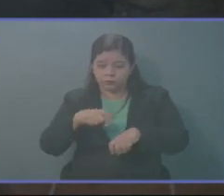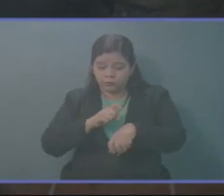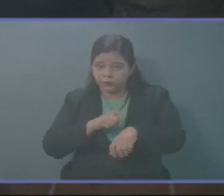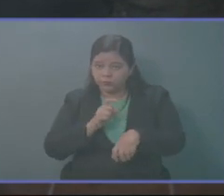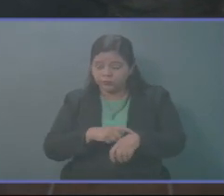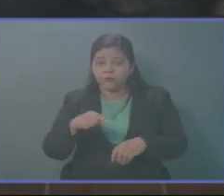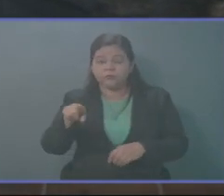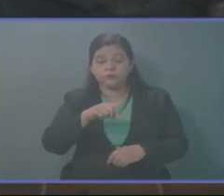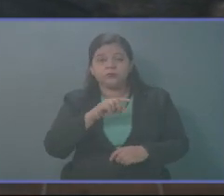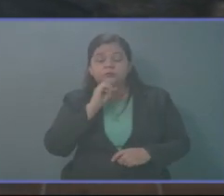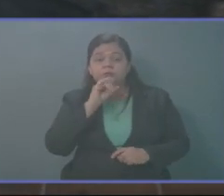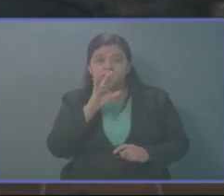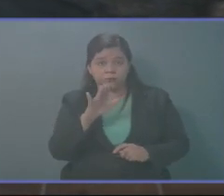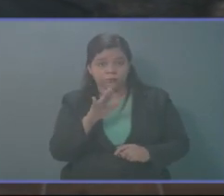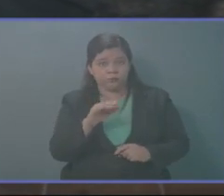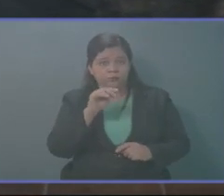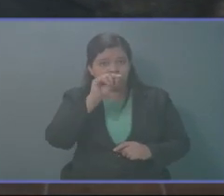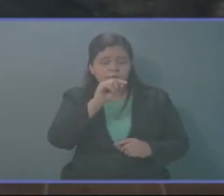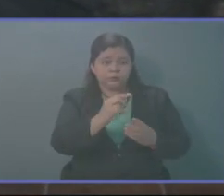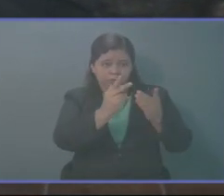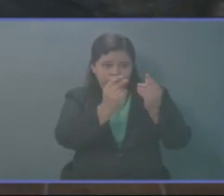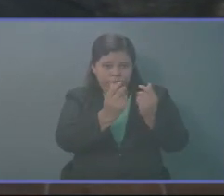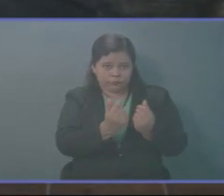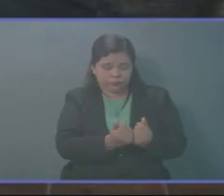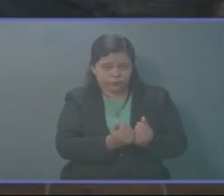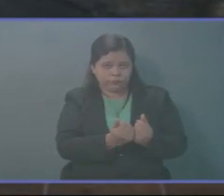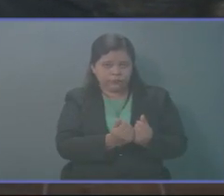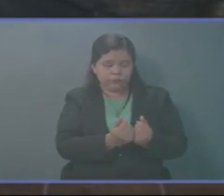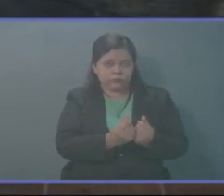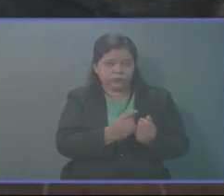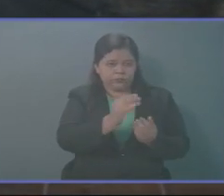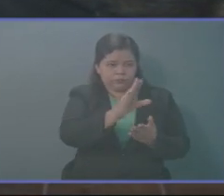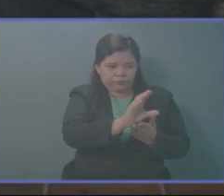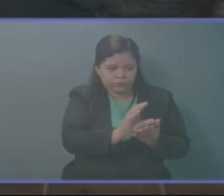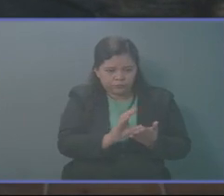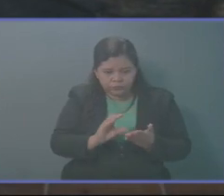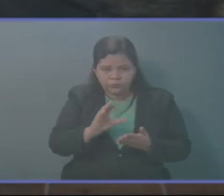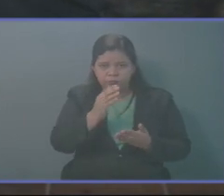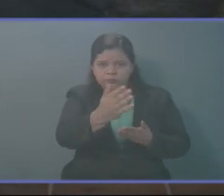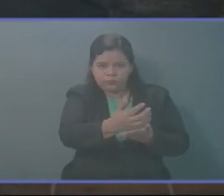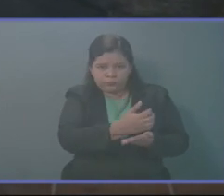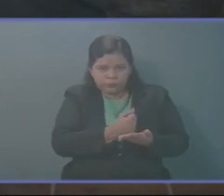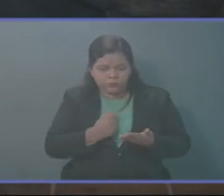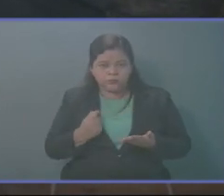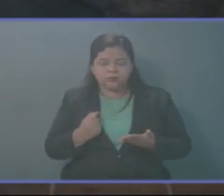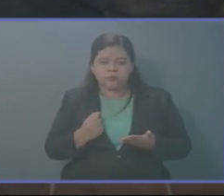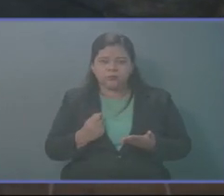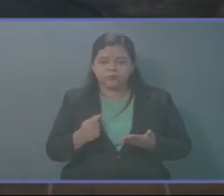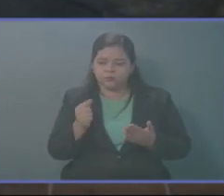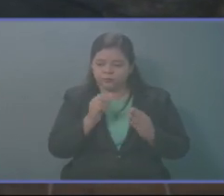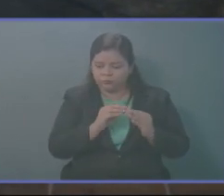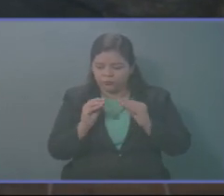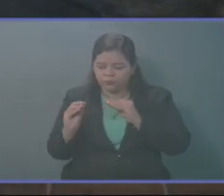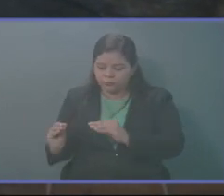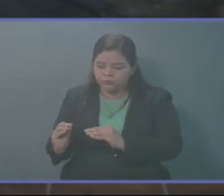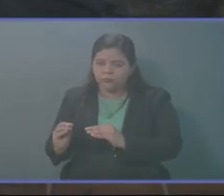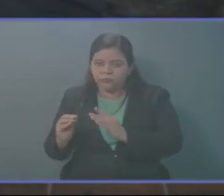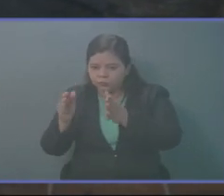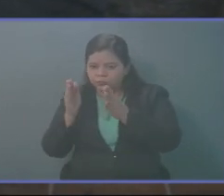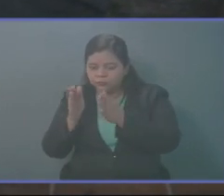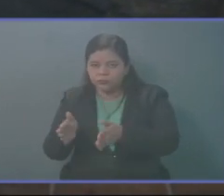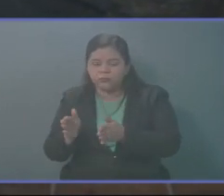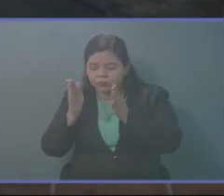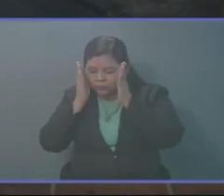usted retira un recurso de un área como esta, que es a la atención también a los caminos,